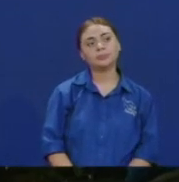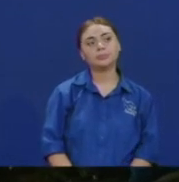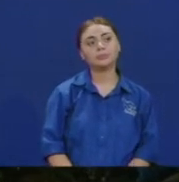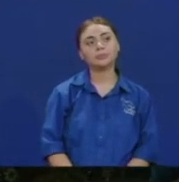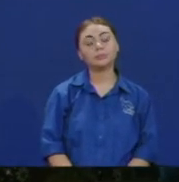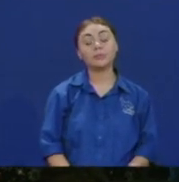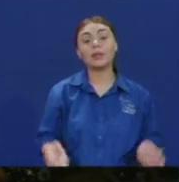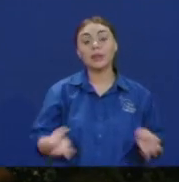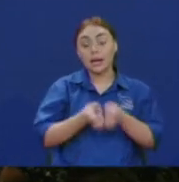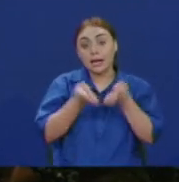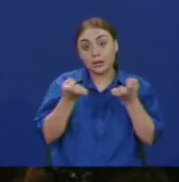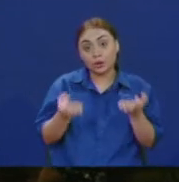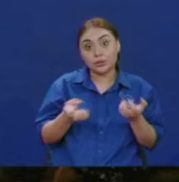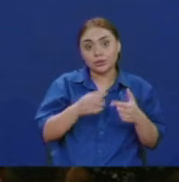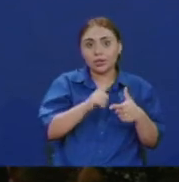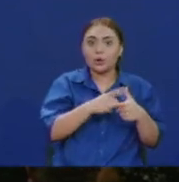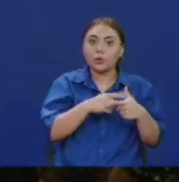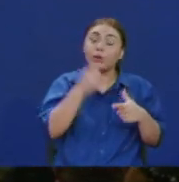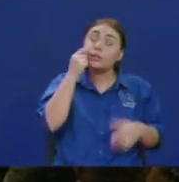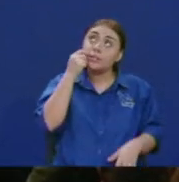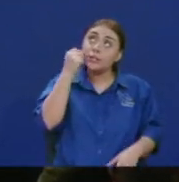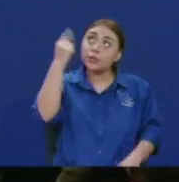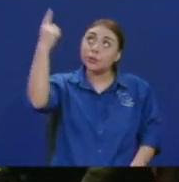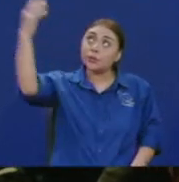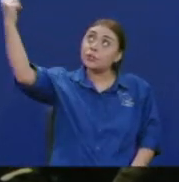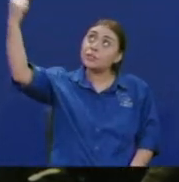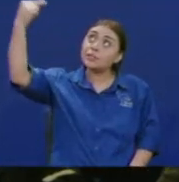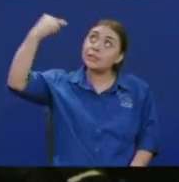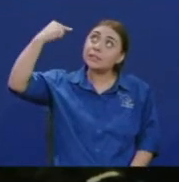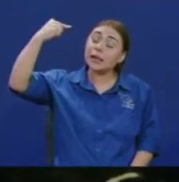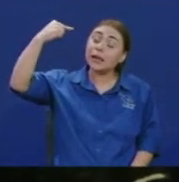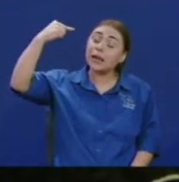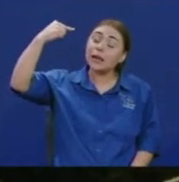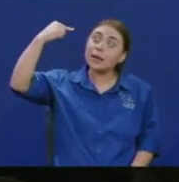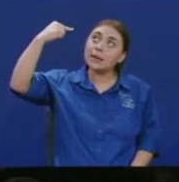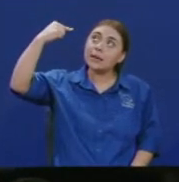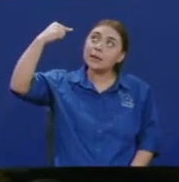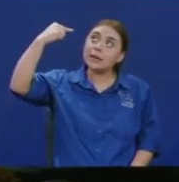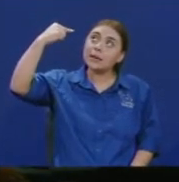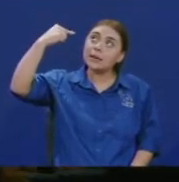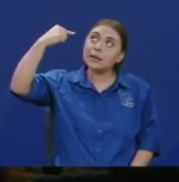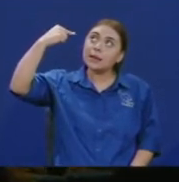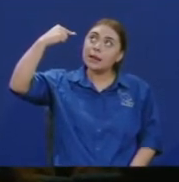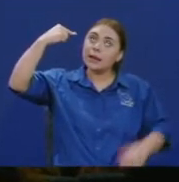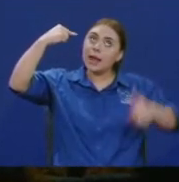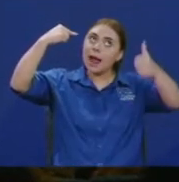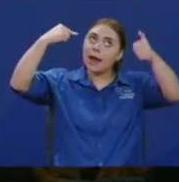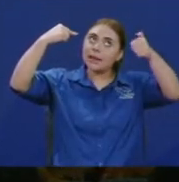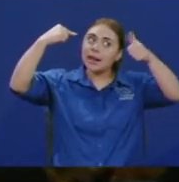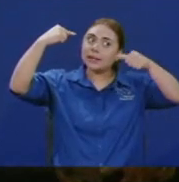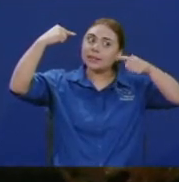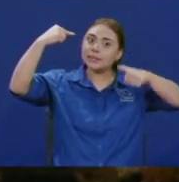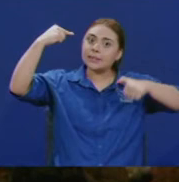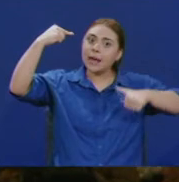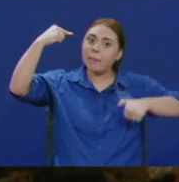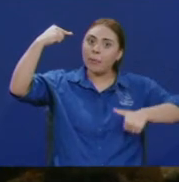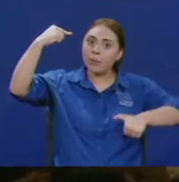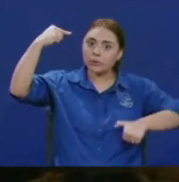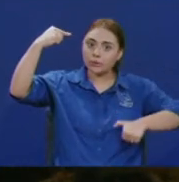Y entonces cuando el Señor nos está diciendo es: miren, busquen en ustedes toda levadura de